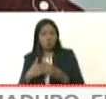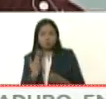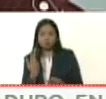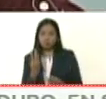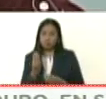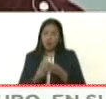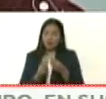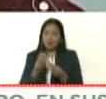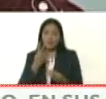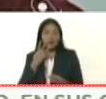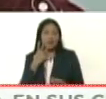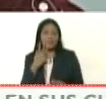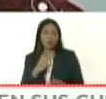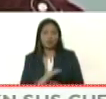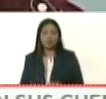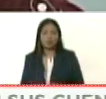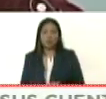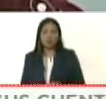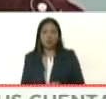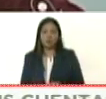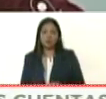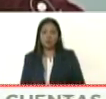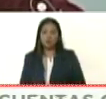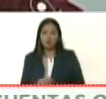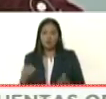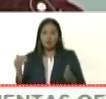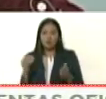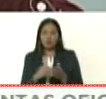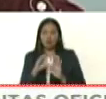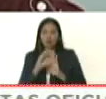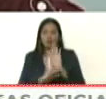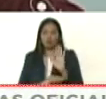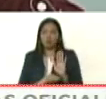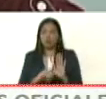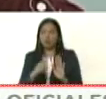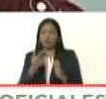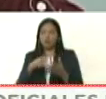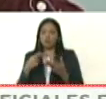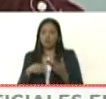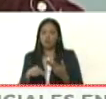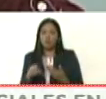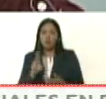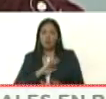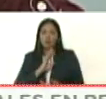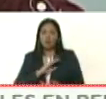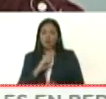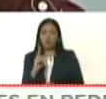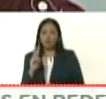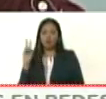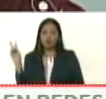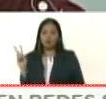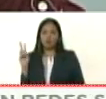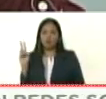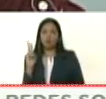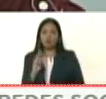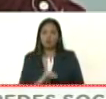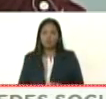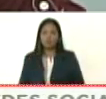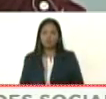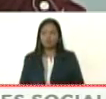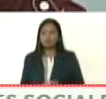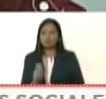generar producción de micronutrientes con capacidad venezolana y desde la soberanía alimentaria. Hemos